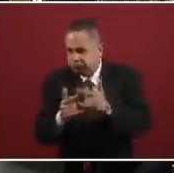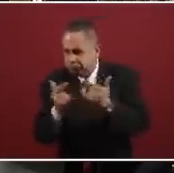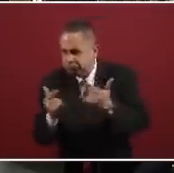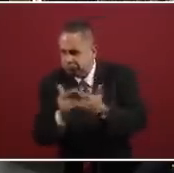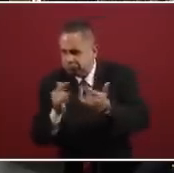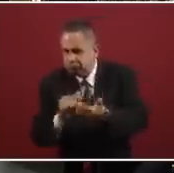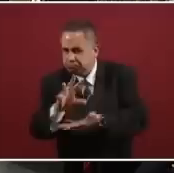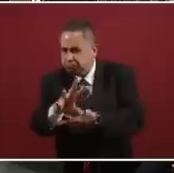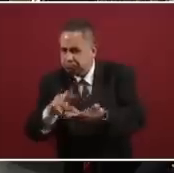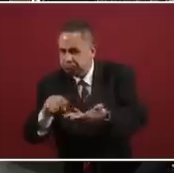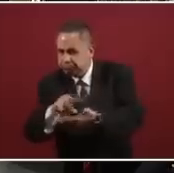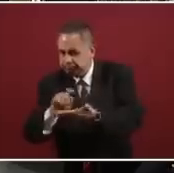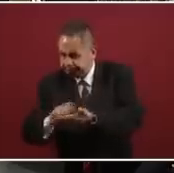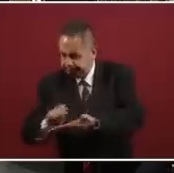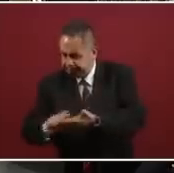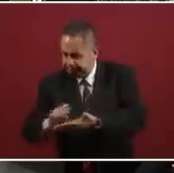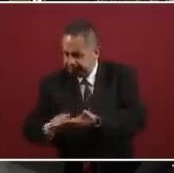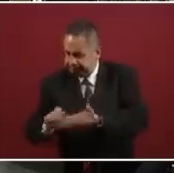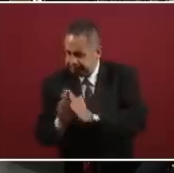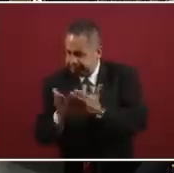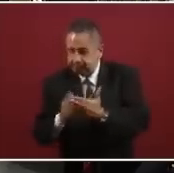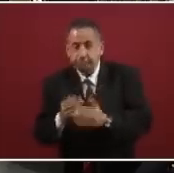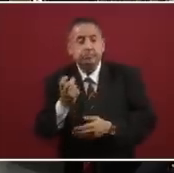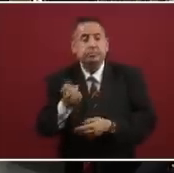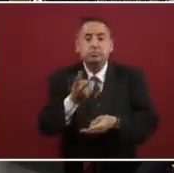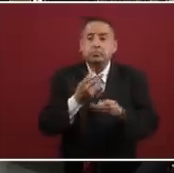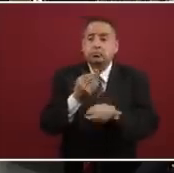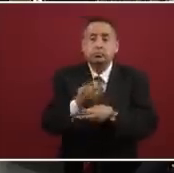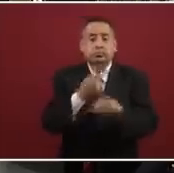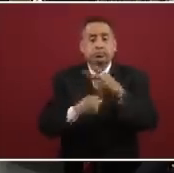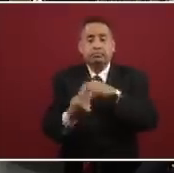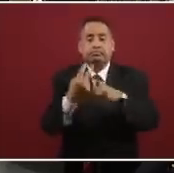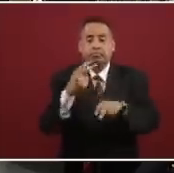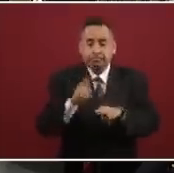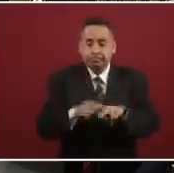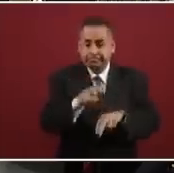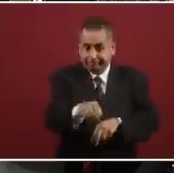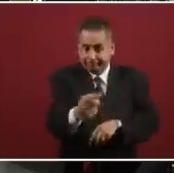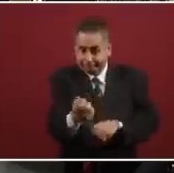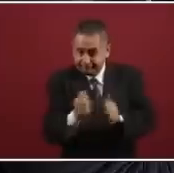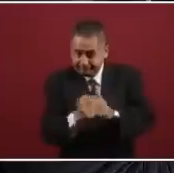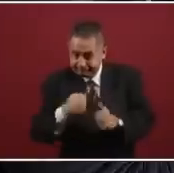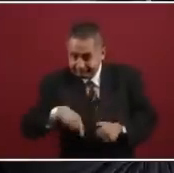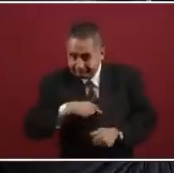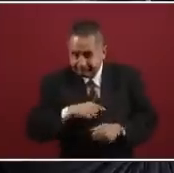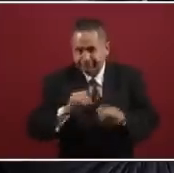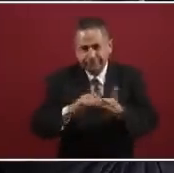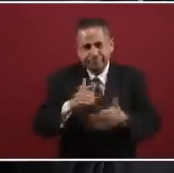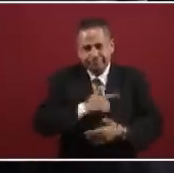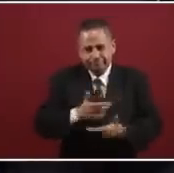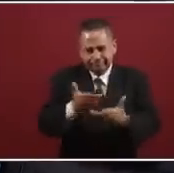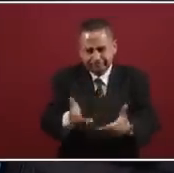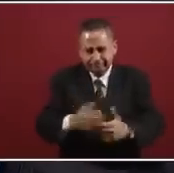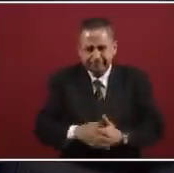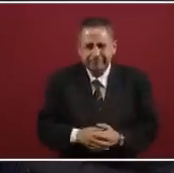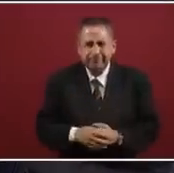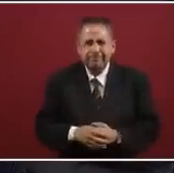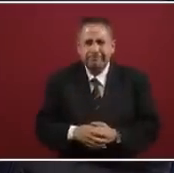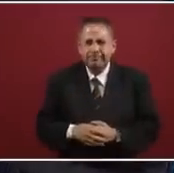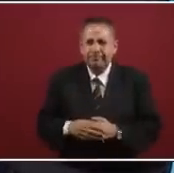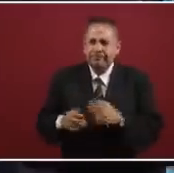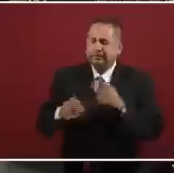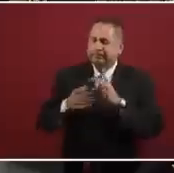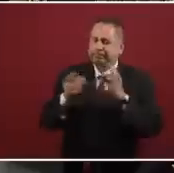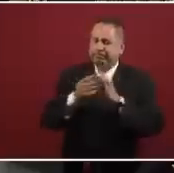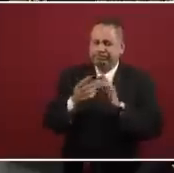Por eso me da mucho gusto que esté aquí con nosotros. Porque no vamos a estar hablando siempre,